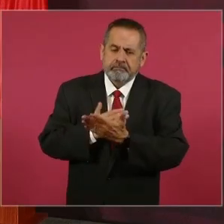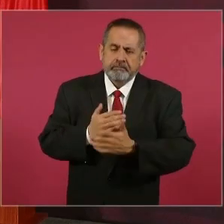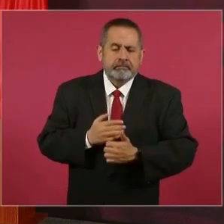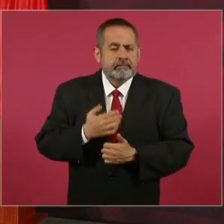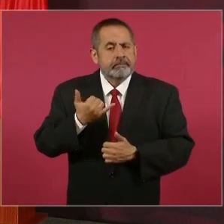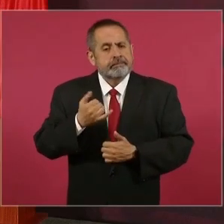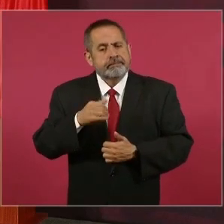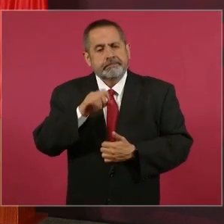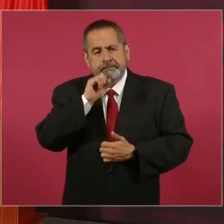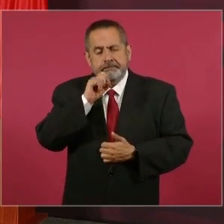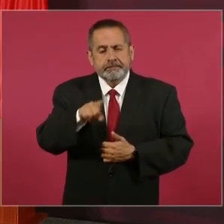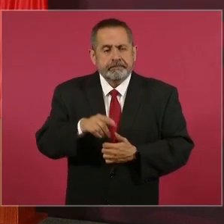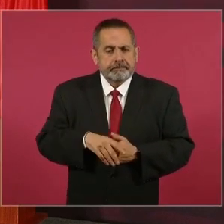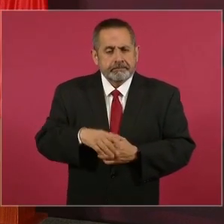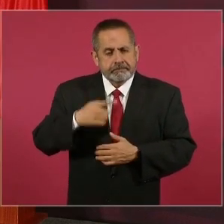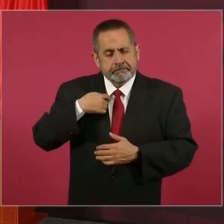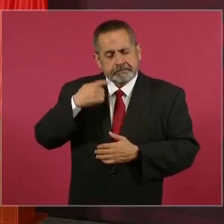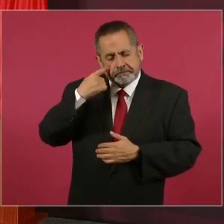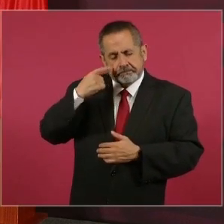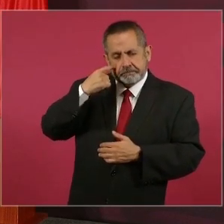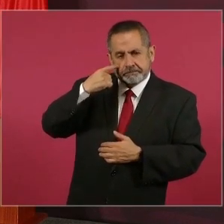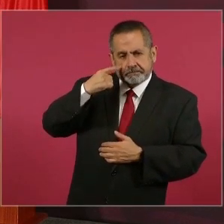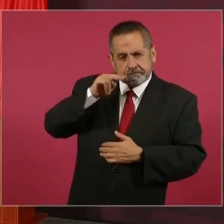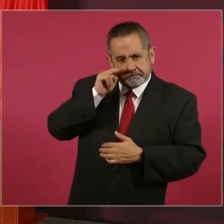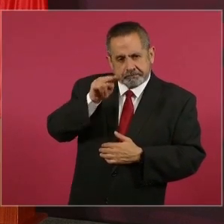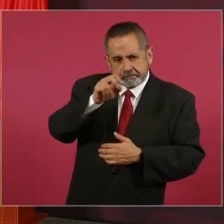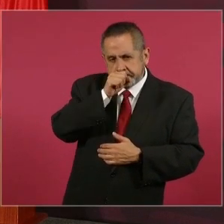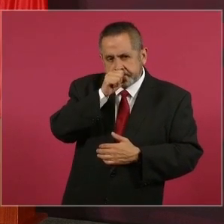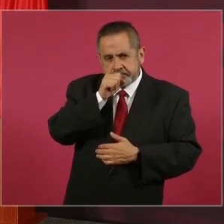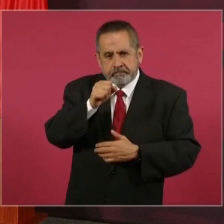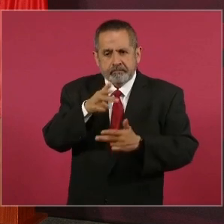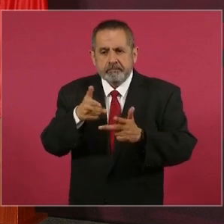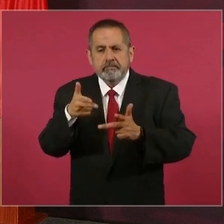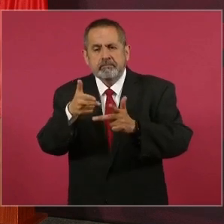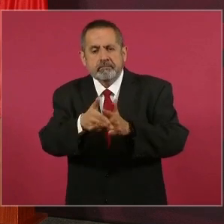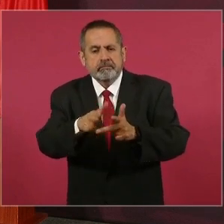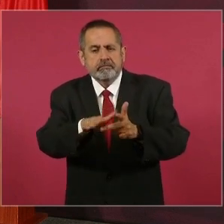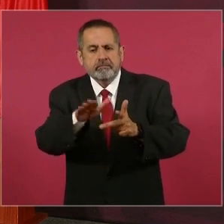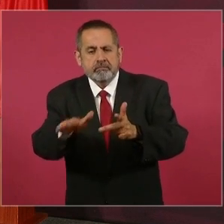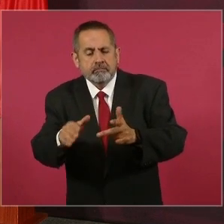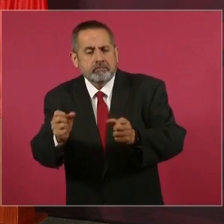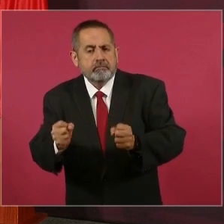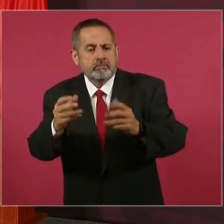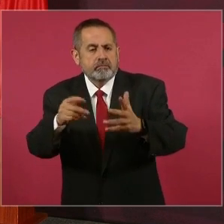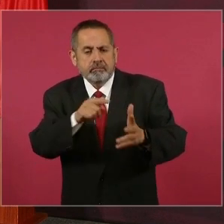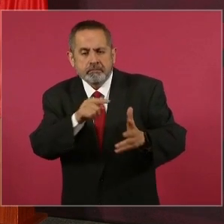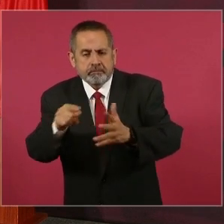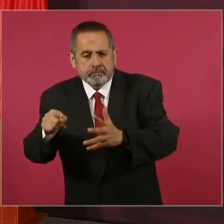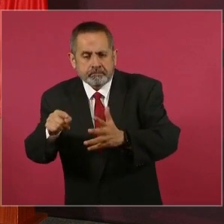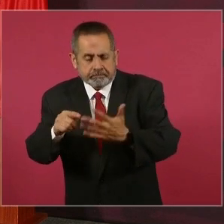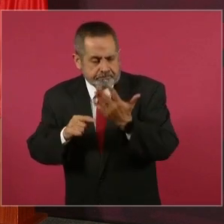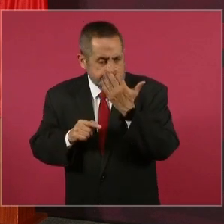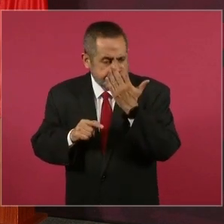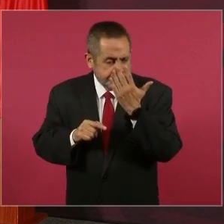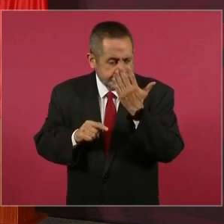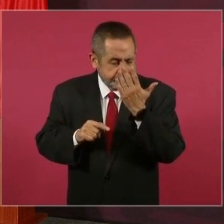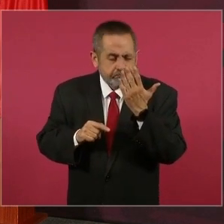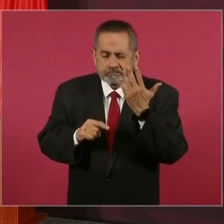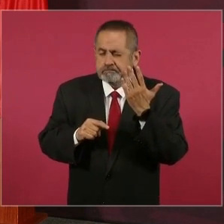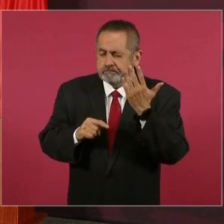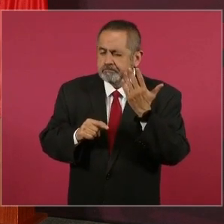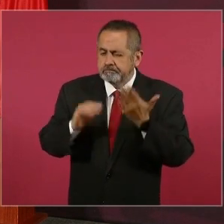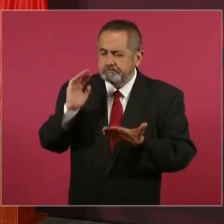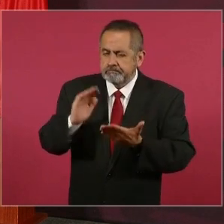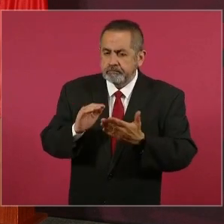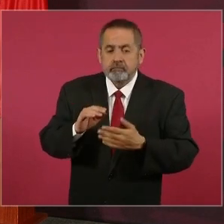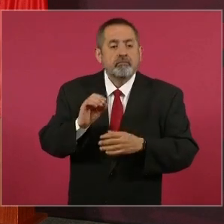siempre me guío en homicidio homicidio doloso y